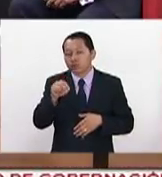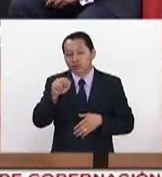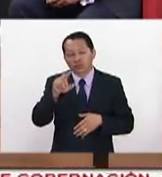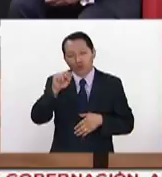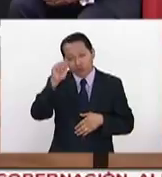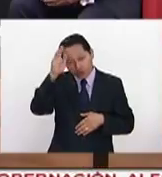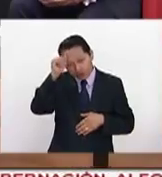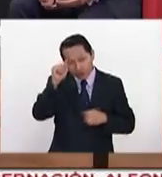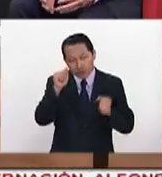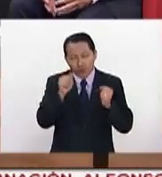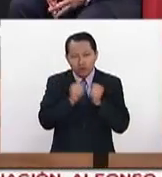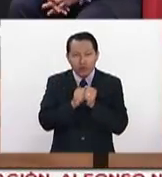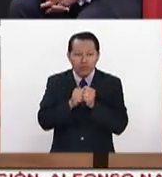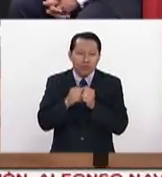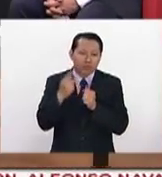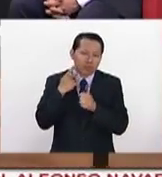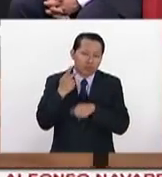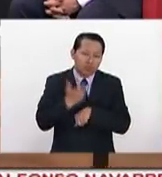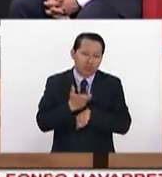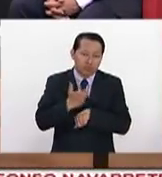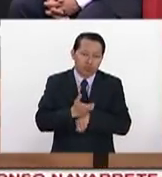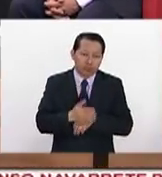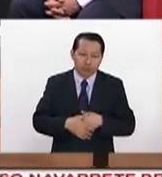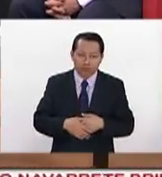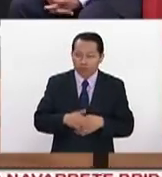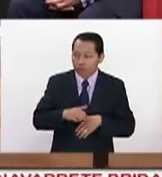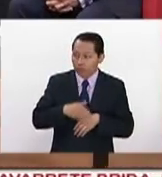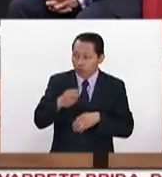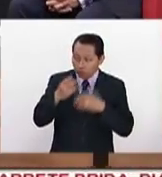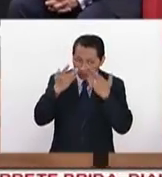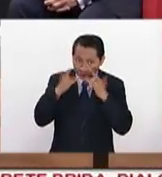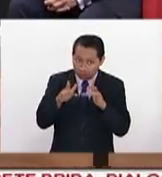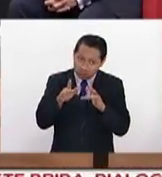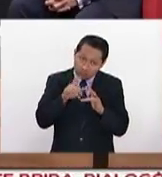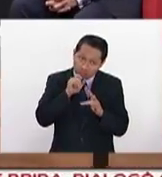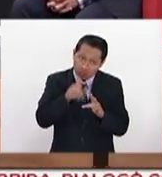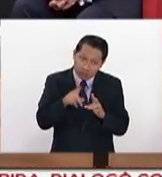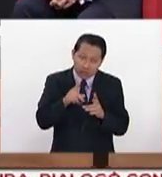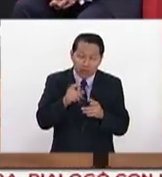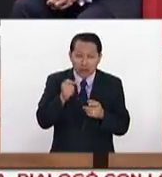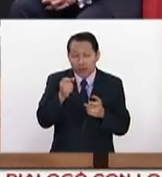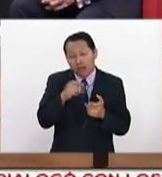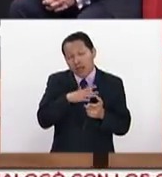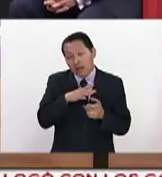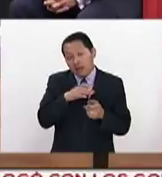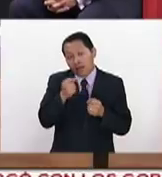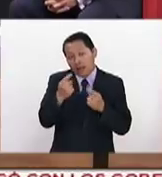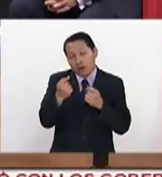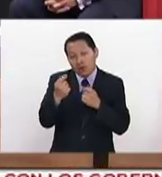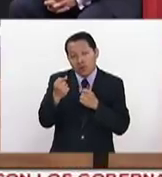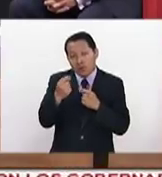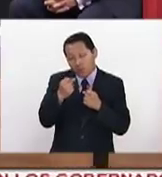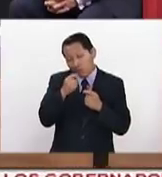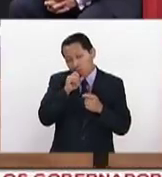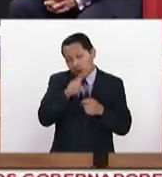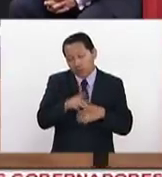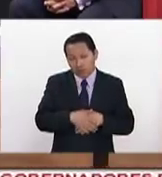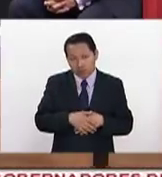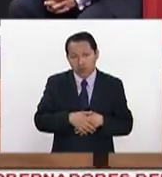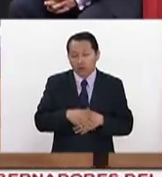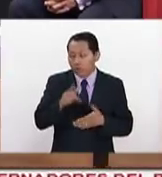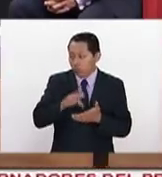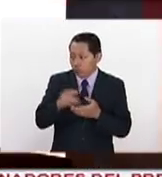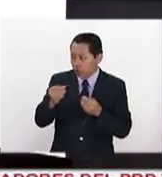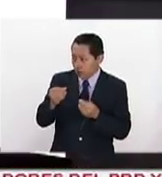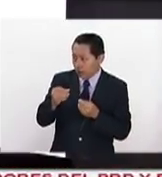poco con la política de su país, de Estados Unidos, ¿no? Y que por eso decide retirarse, es lo que dice concretamente el país. Muchísimas